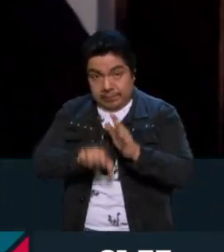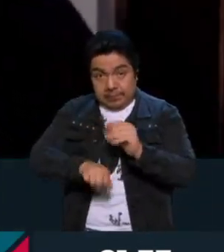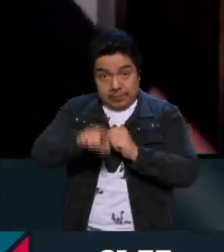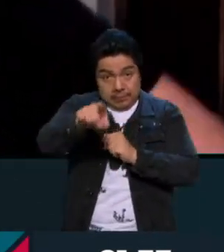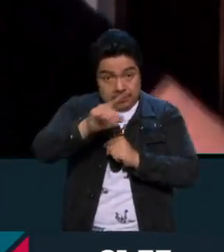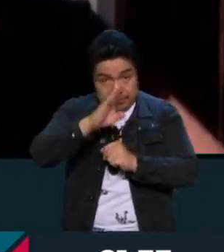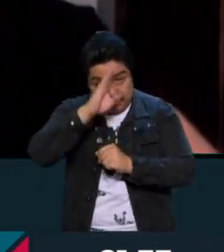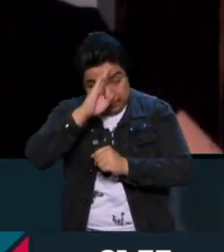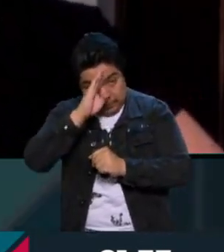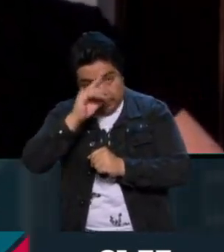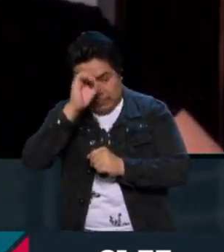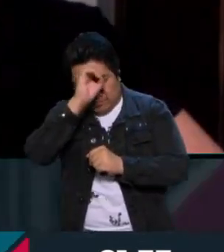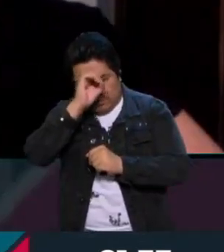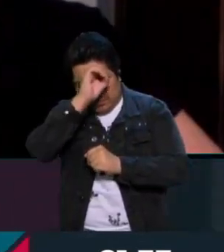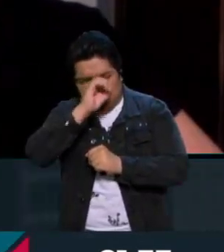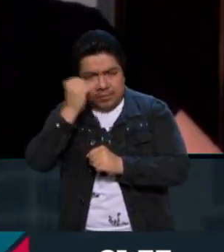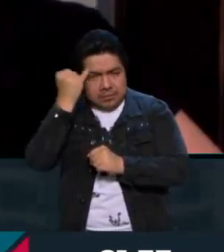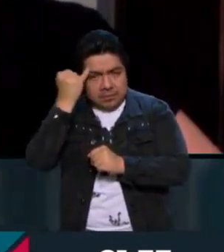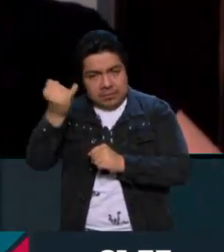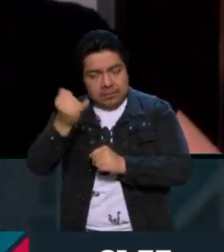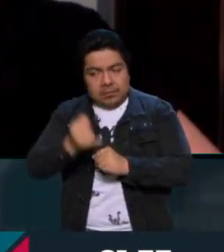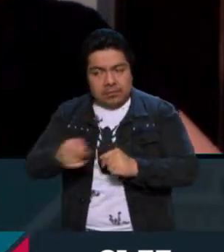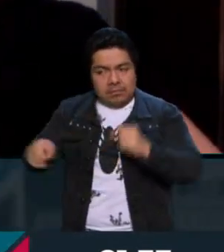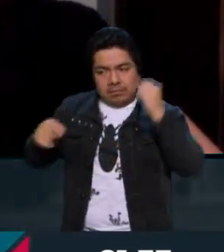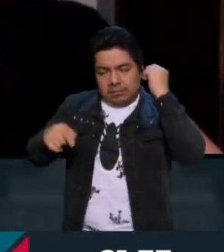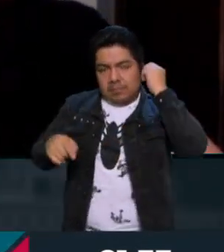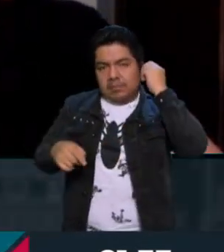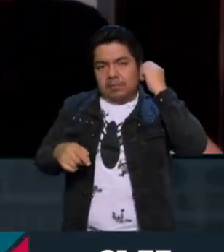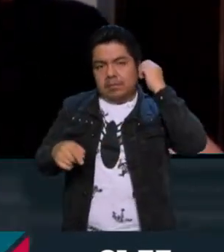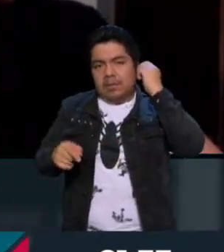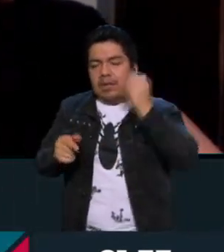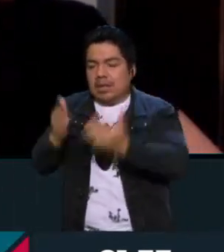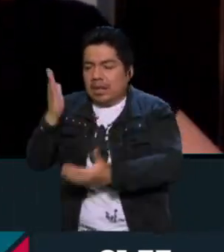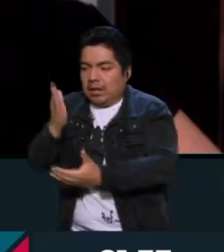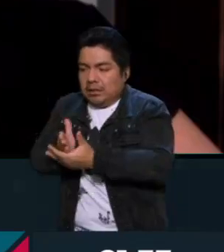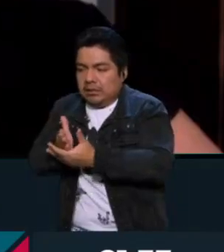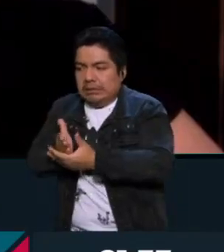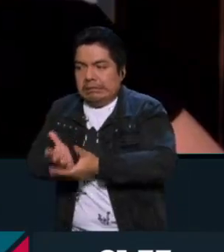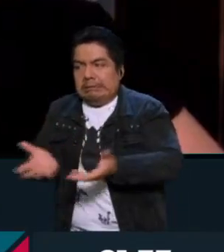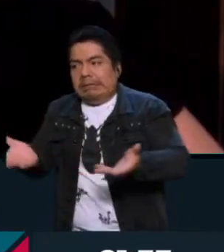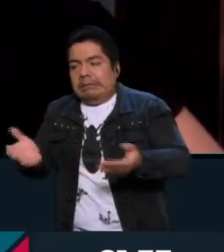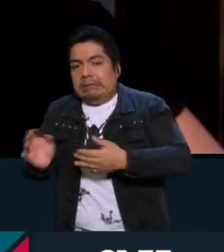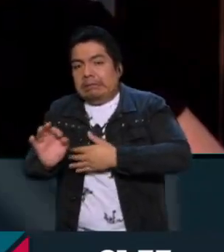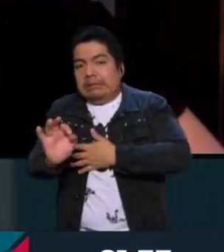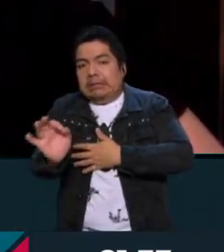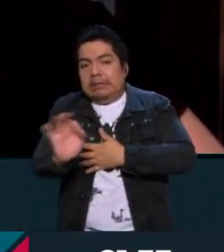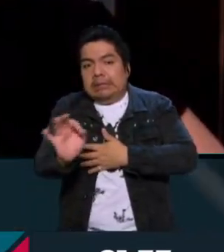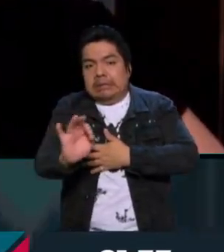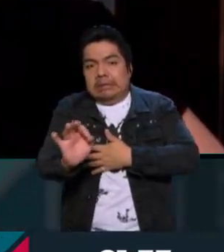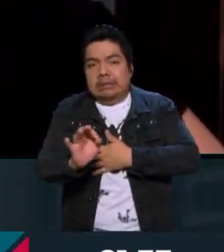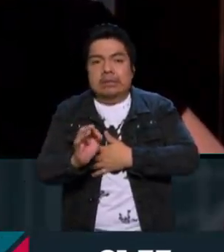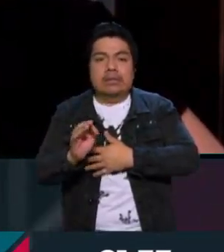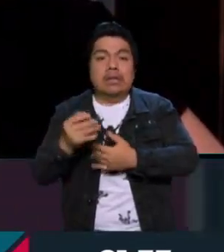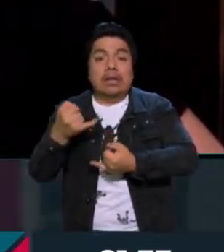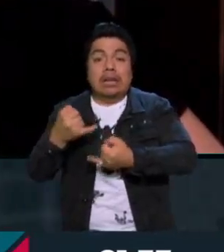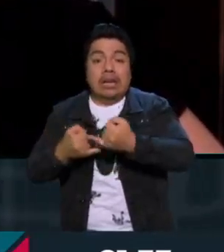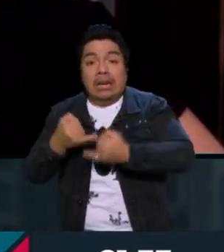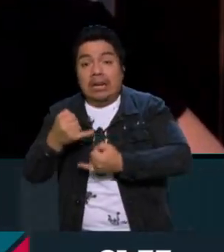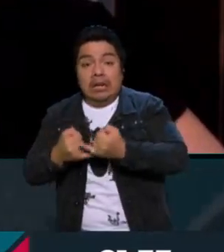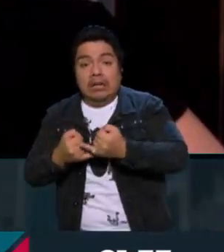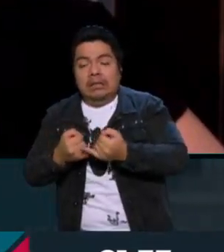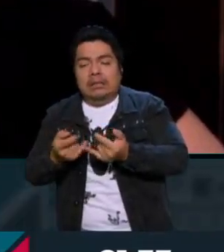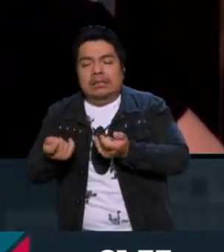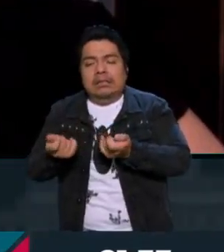que probablemente los efectos, los impactos de este paro puedan derivar en que probablemente las y los legisladores pues